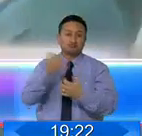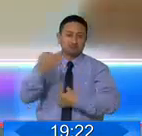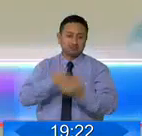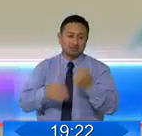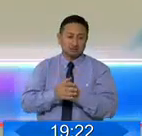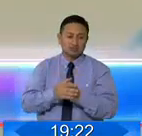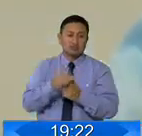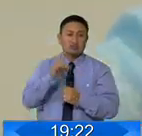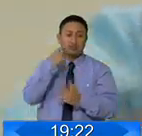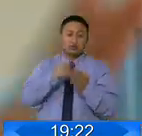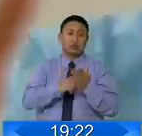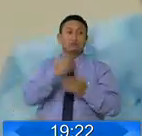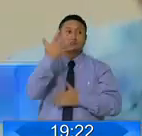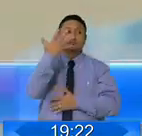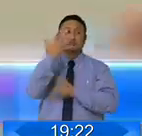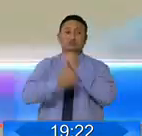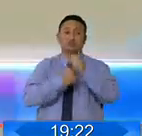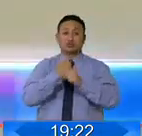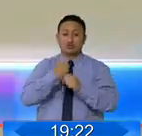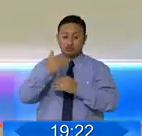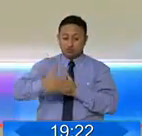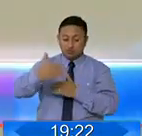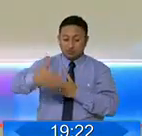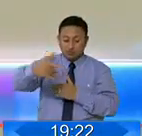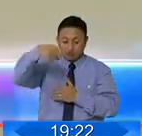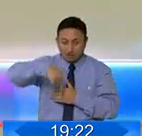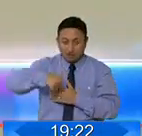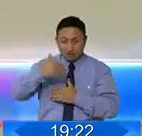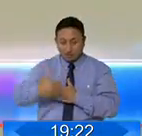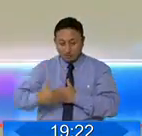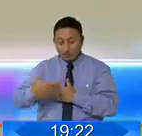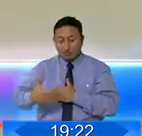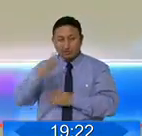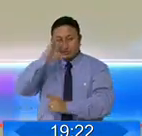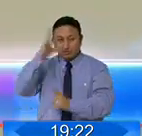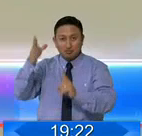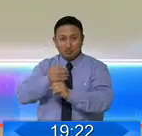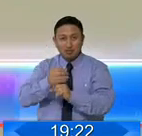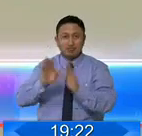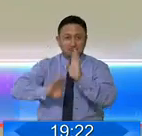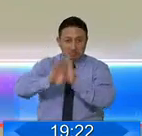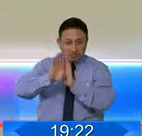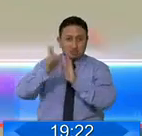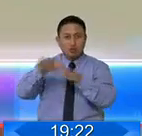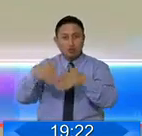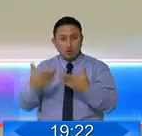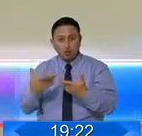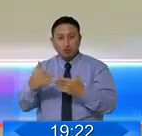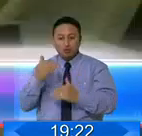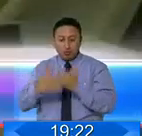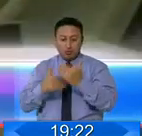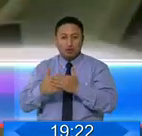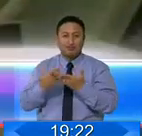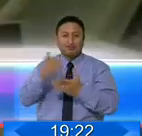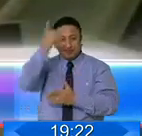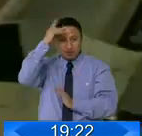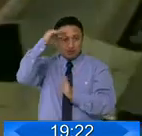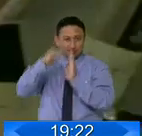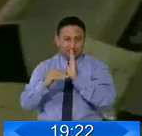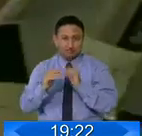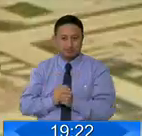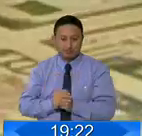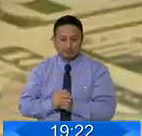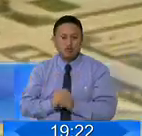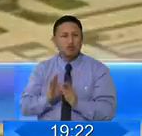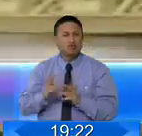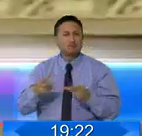a 5 años, este es el camino a seguir. Metas de crecimiento, metas de déficit, cómo se lo va a ir bajando. ¿Cómo afrontar un